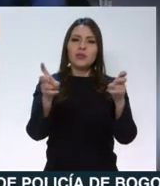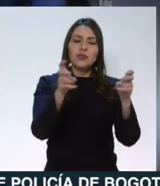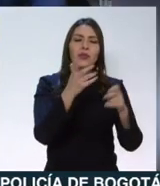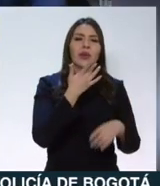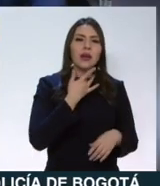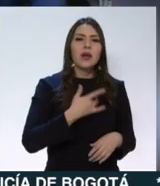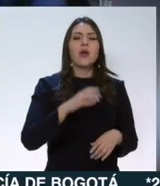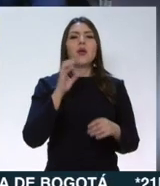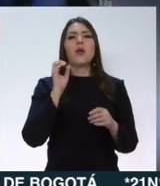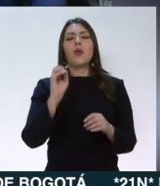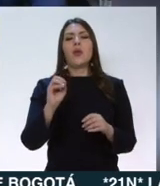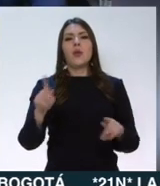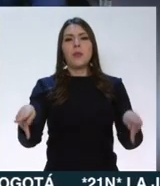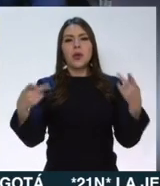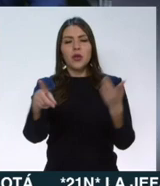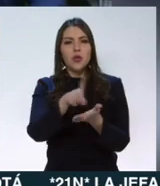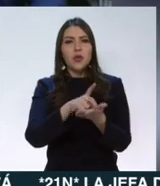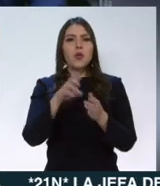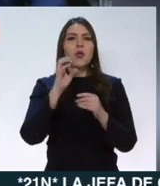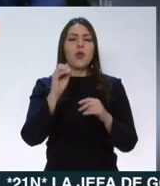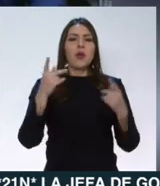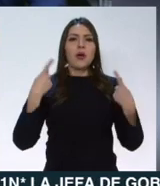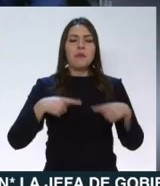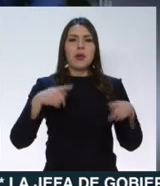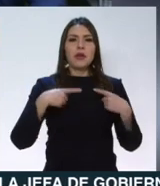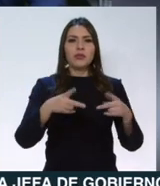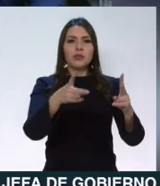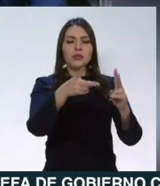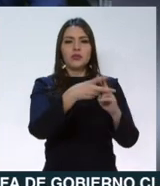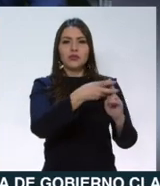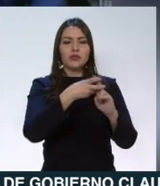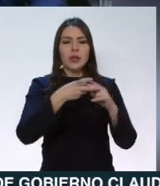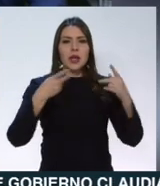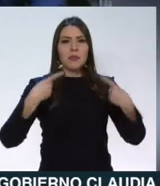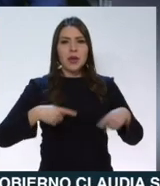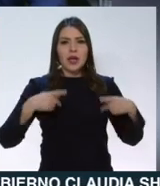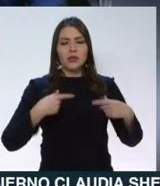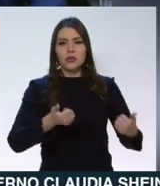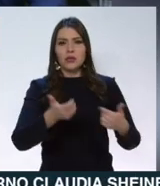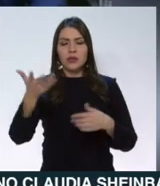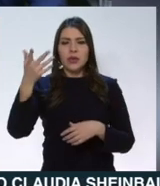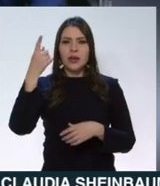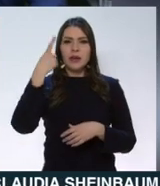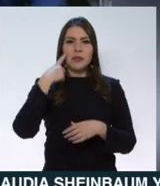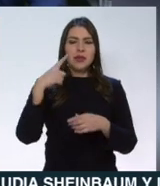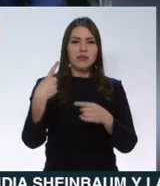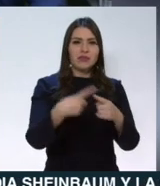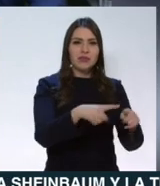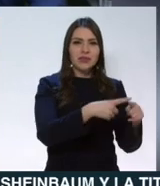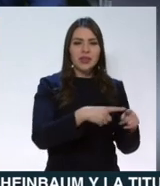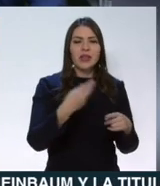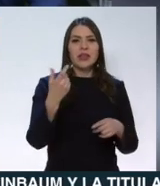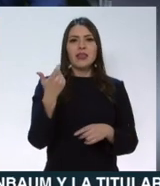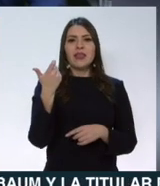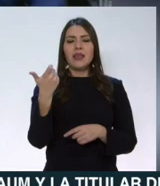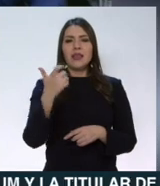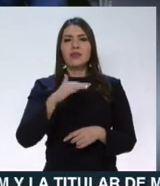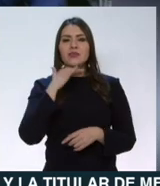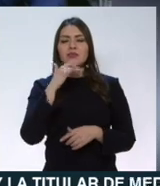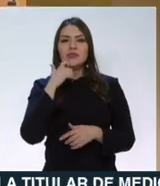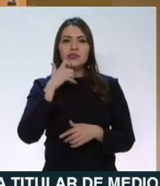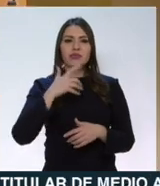de personas, el crimen organizado, el lavado de dinero, son temas que han estado en el transcurso del